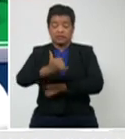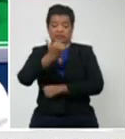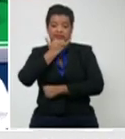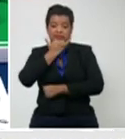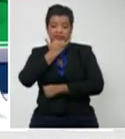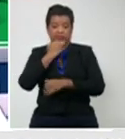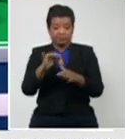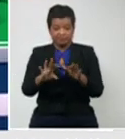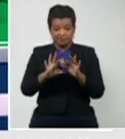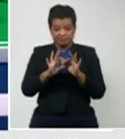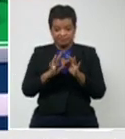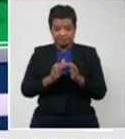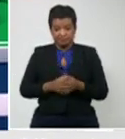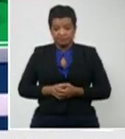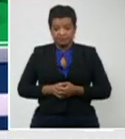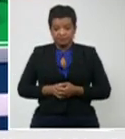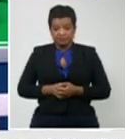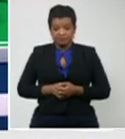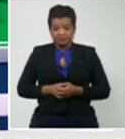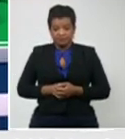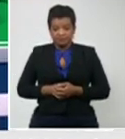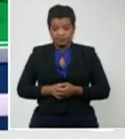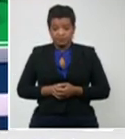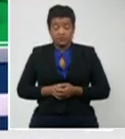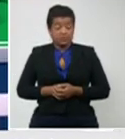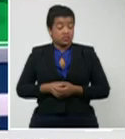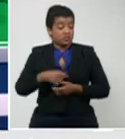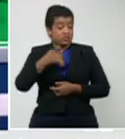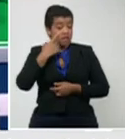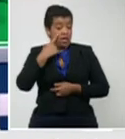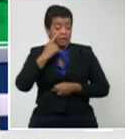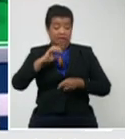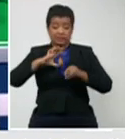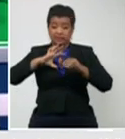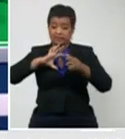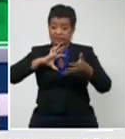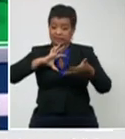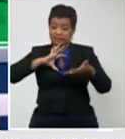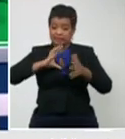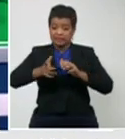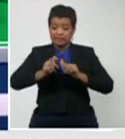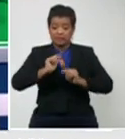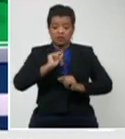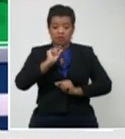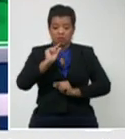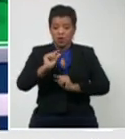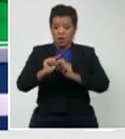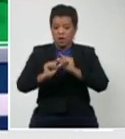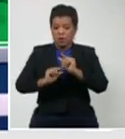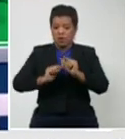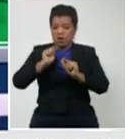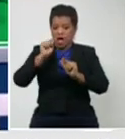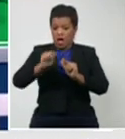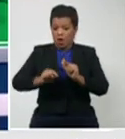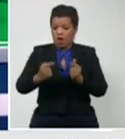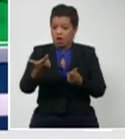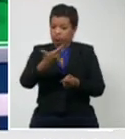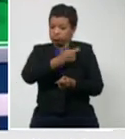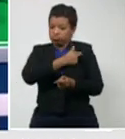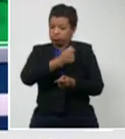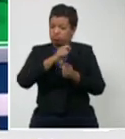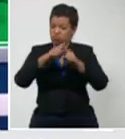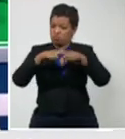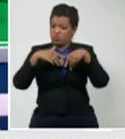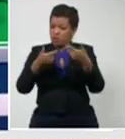se ve, una situación que ustedes dirán, oiga, pero se ha ido avanzando en los millones de vacunas que se han ido